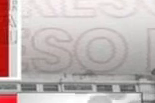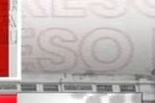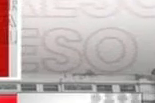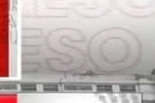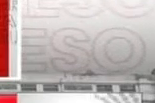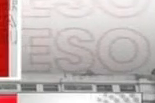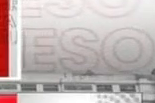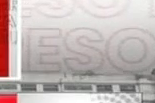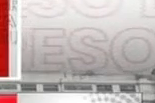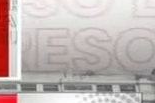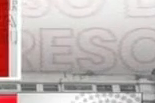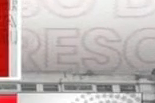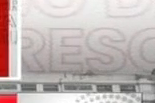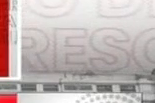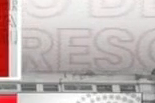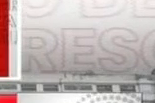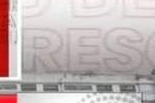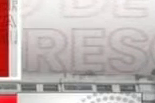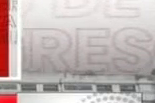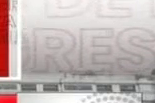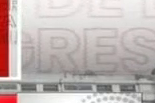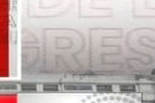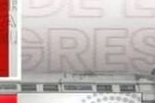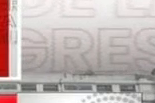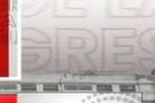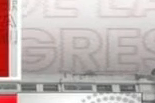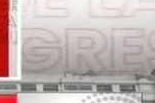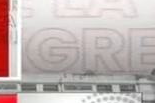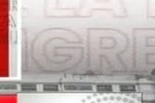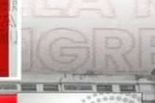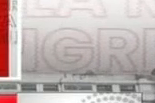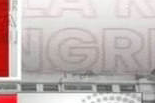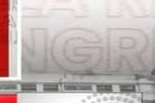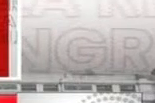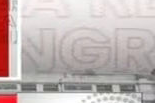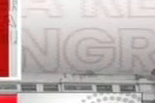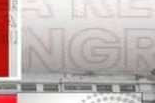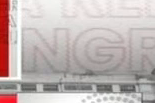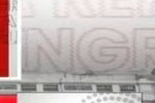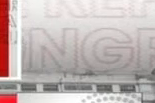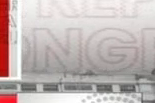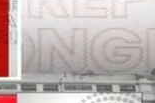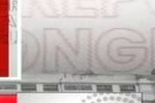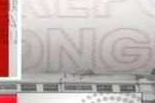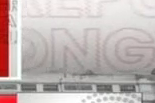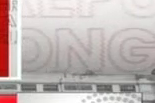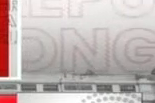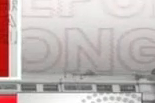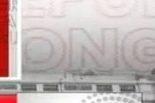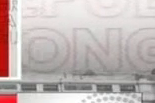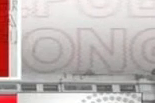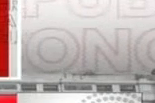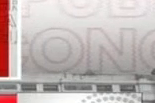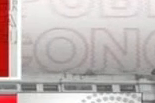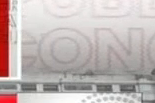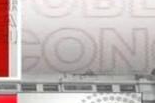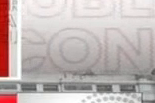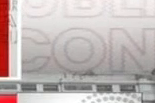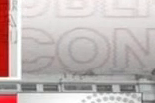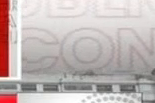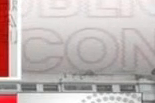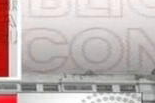ni la prestación, ni a la prestación de los servicios a la población. Es todo cuanto tengo que